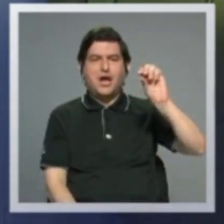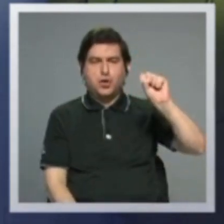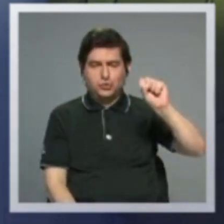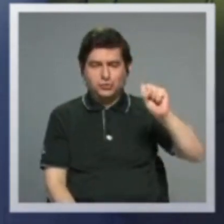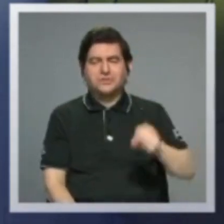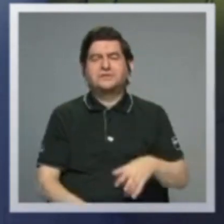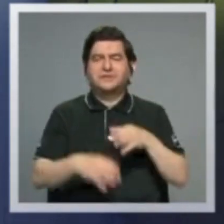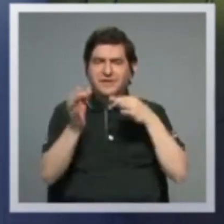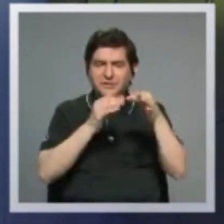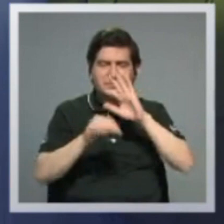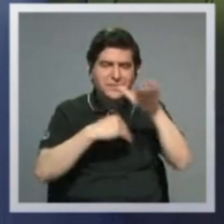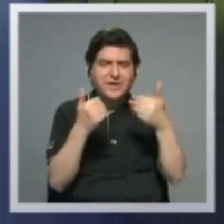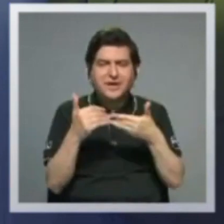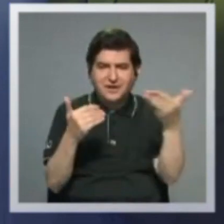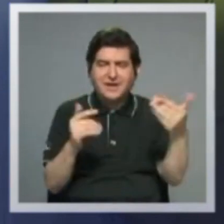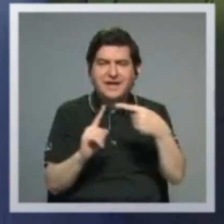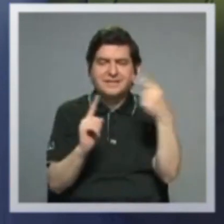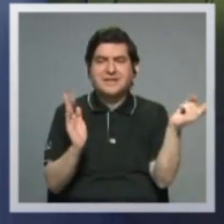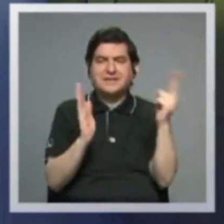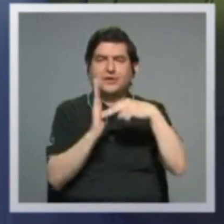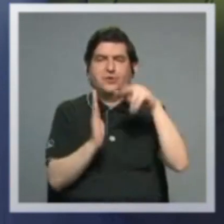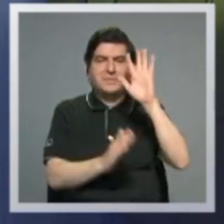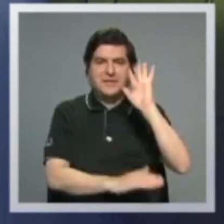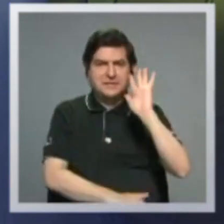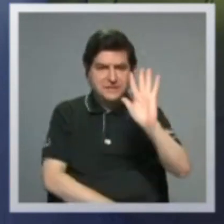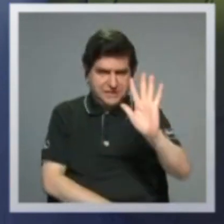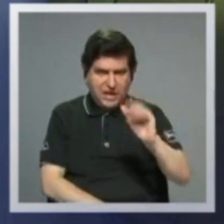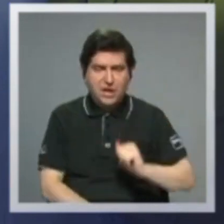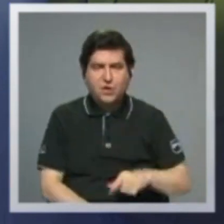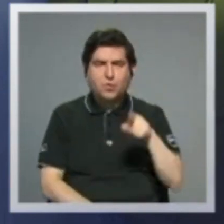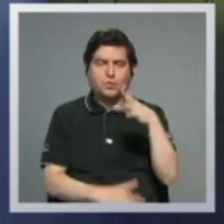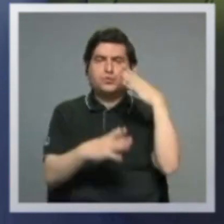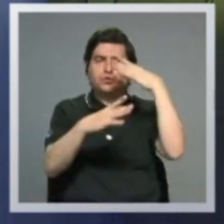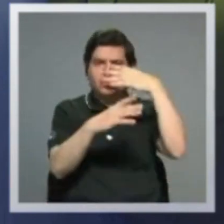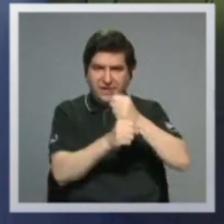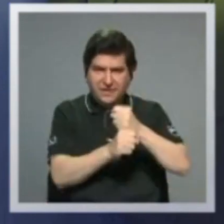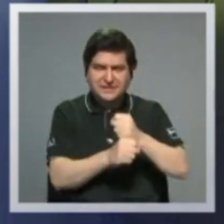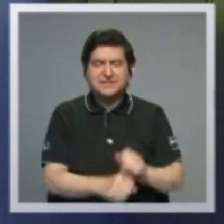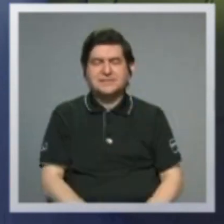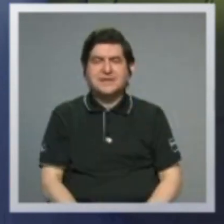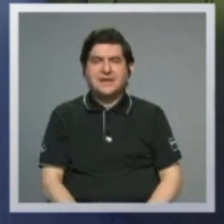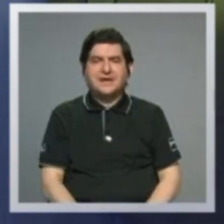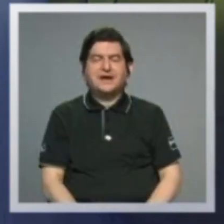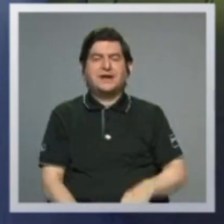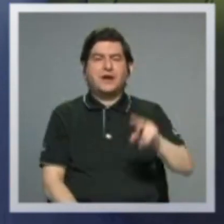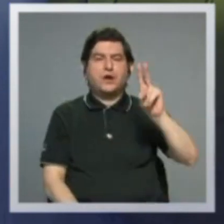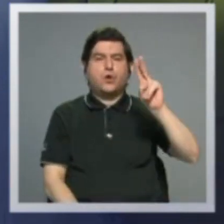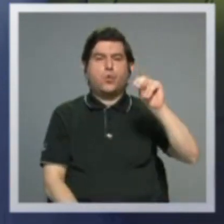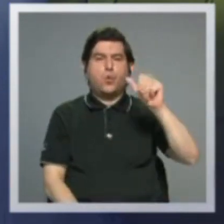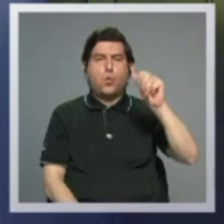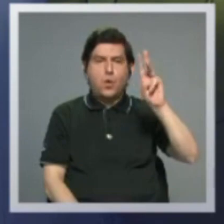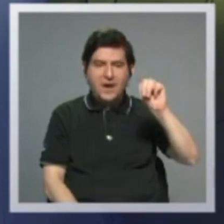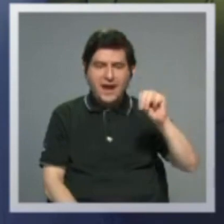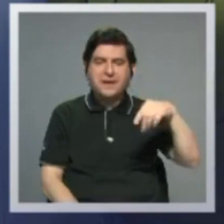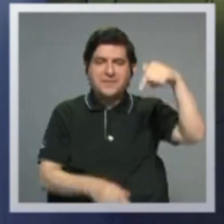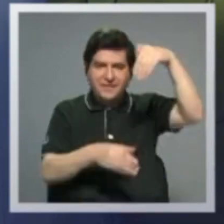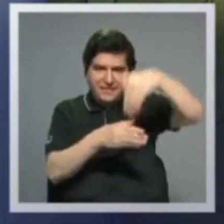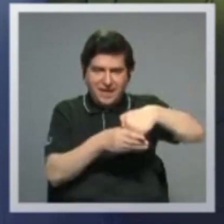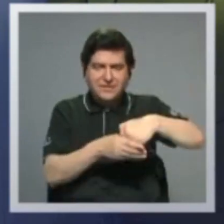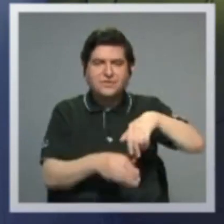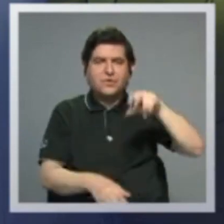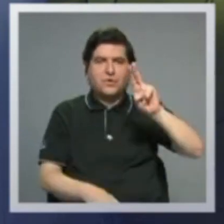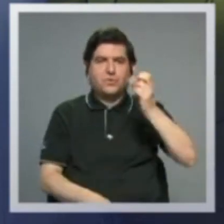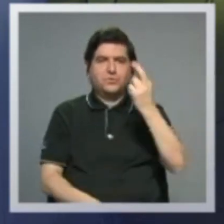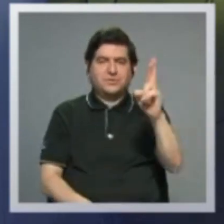de todas las cosas que a partir de 2005 ha venido haciendo la UNAM en la UCR, esta hermandad